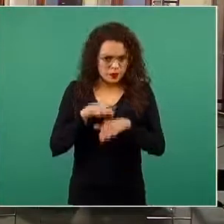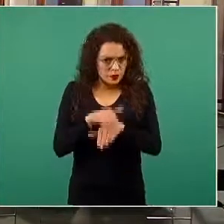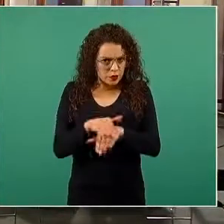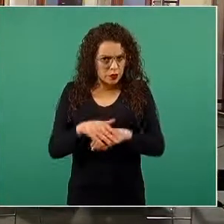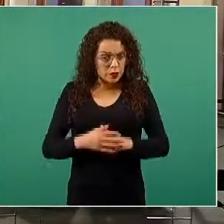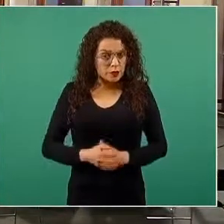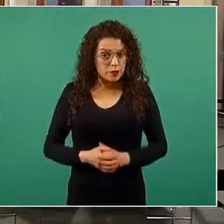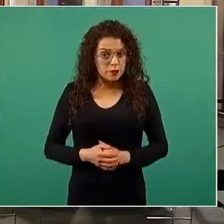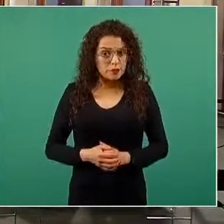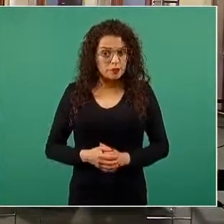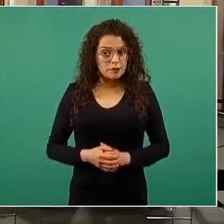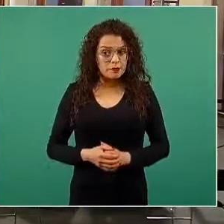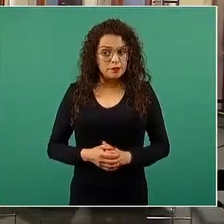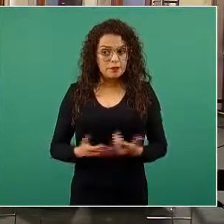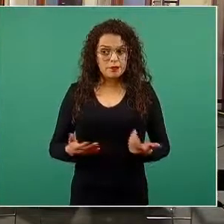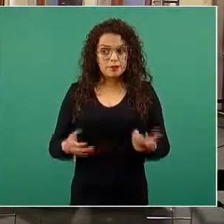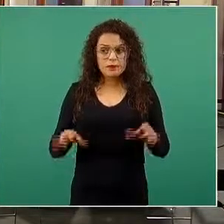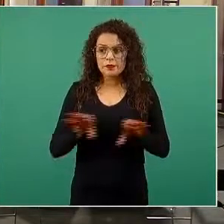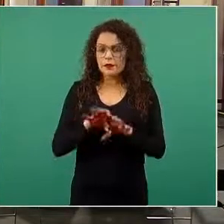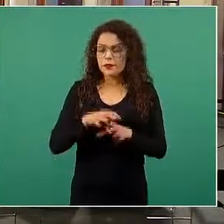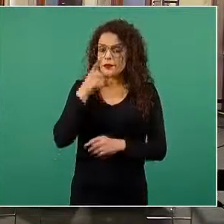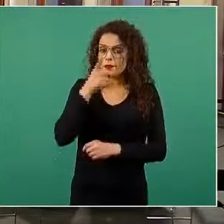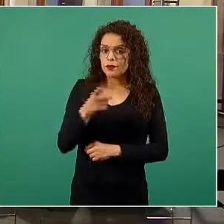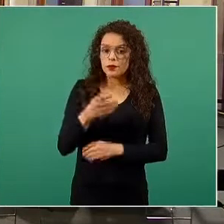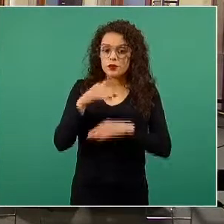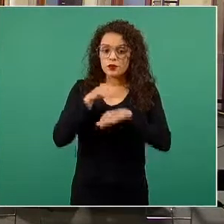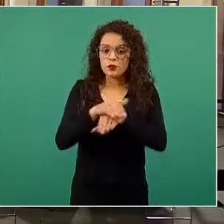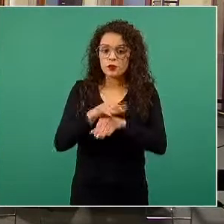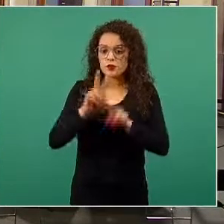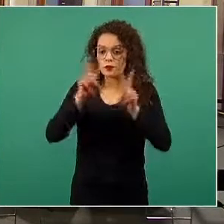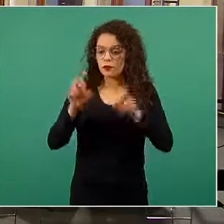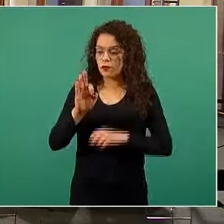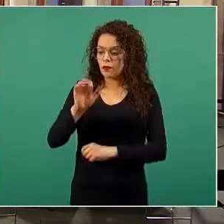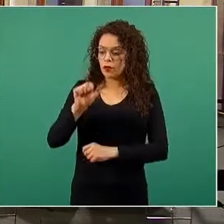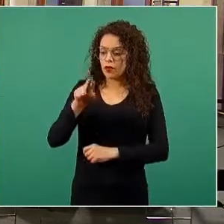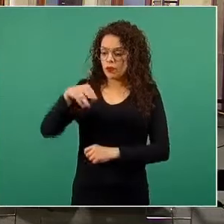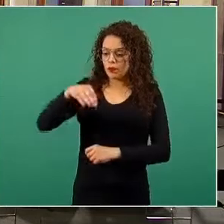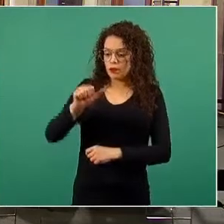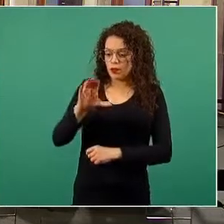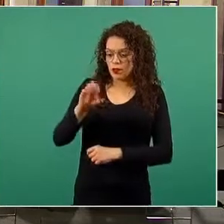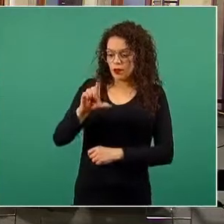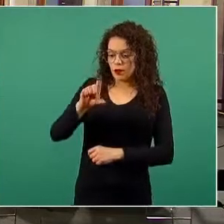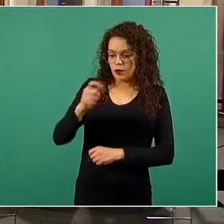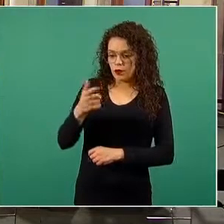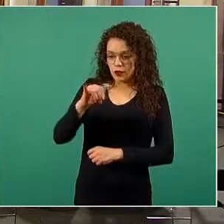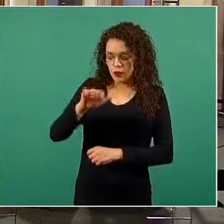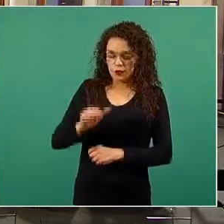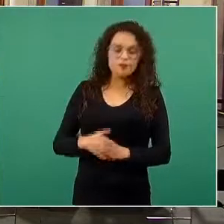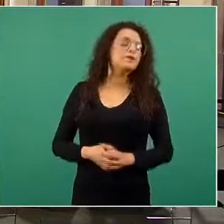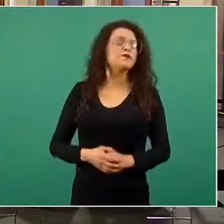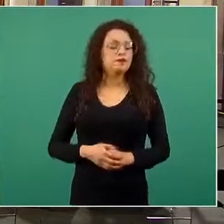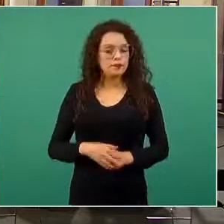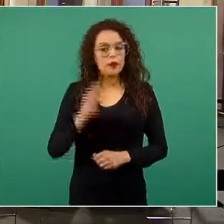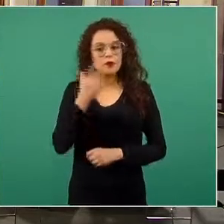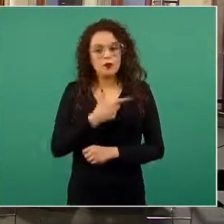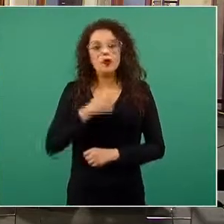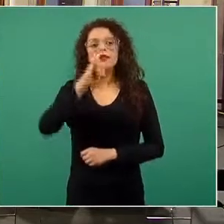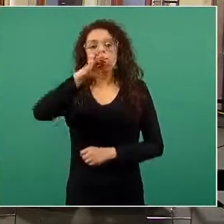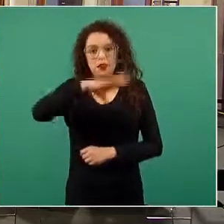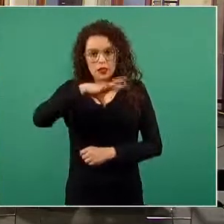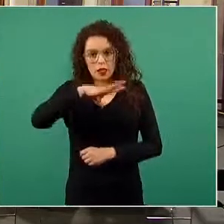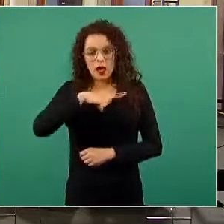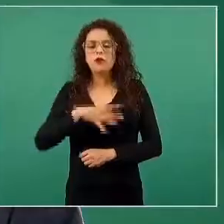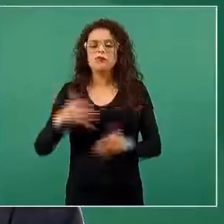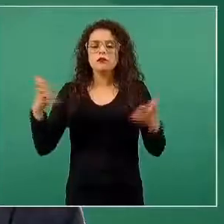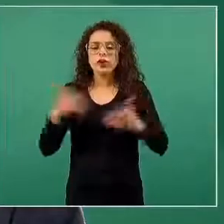de parte de la farmacología. Con mucho gusto. Sí lo hay y se hace todos los días.